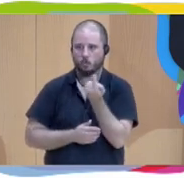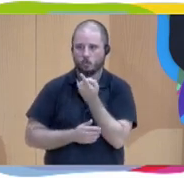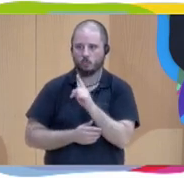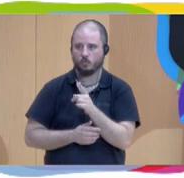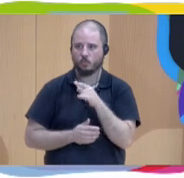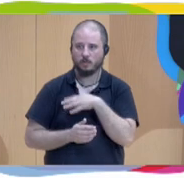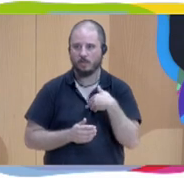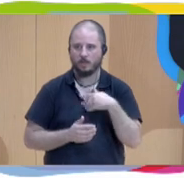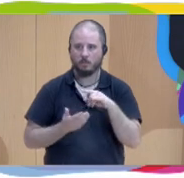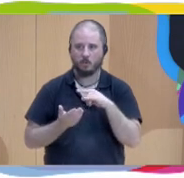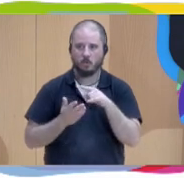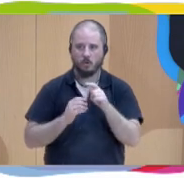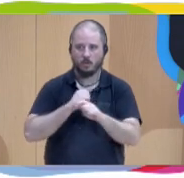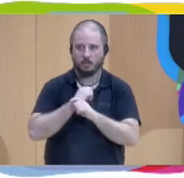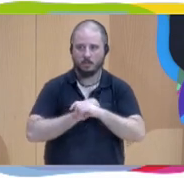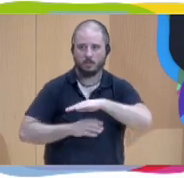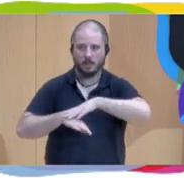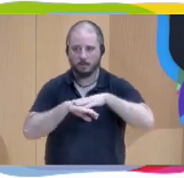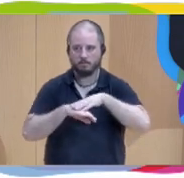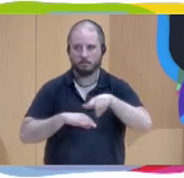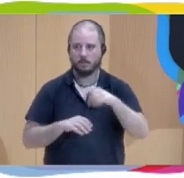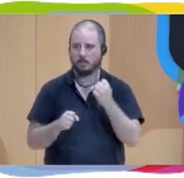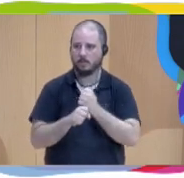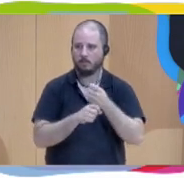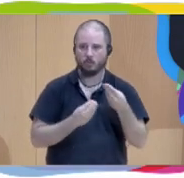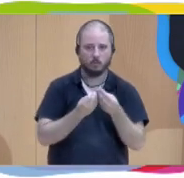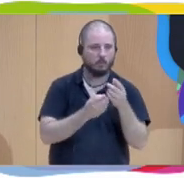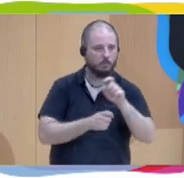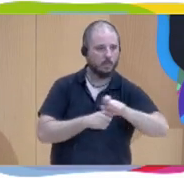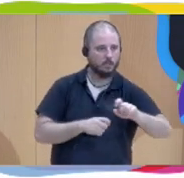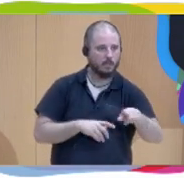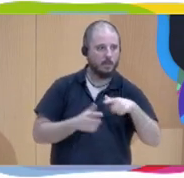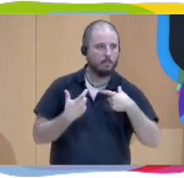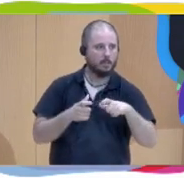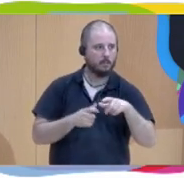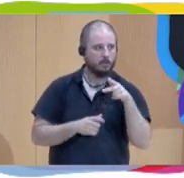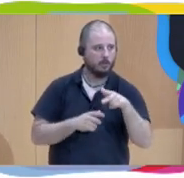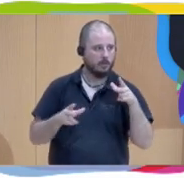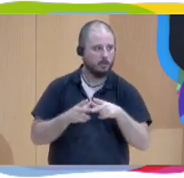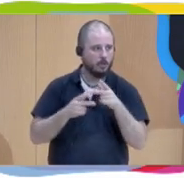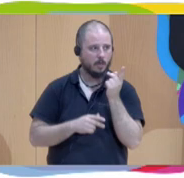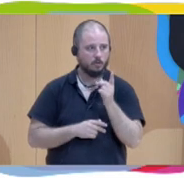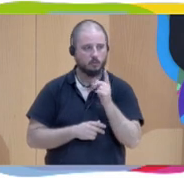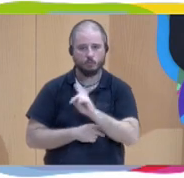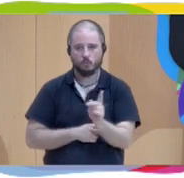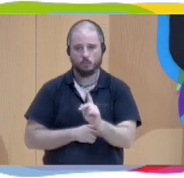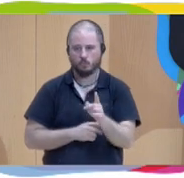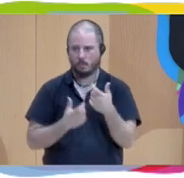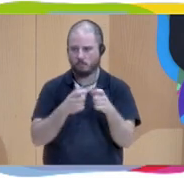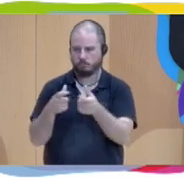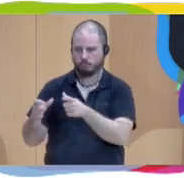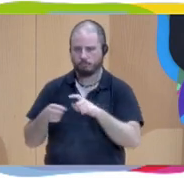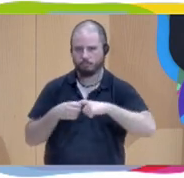central del trabajo con las personas, no solo de un departamento, no solo del Departamento de Derechos Sociales, sino de más departamentos.